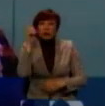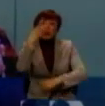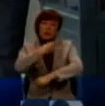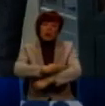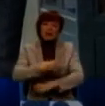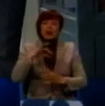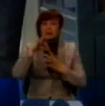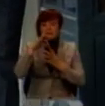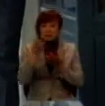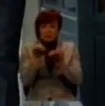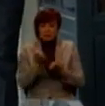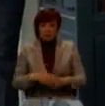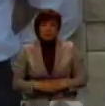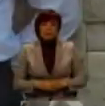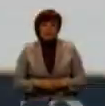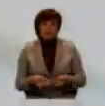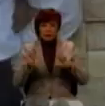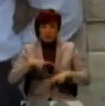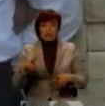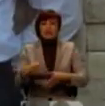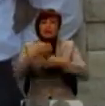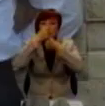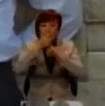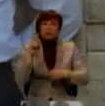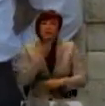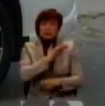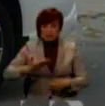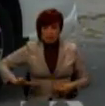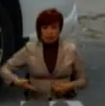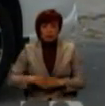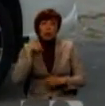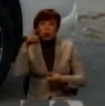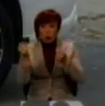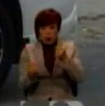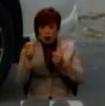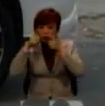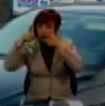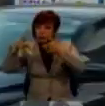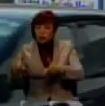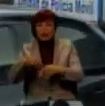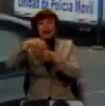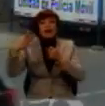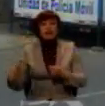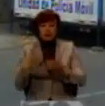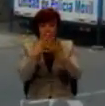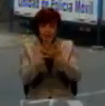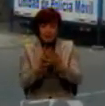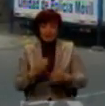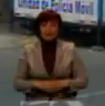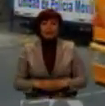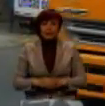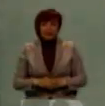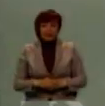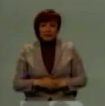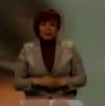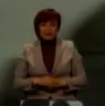entre semana. Y también mantiene la seguridad vicepresidencial. Hay un vehículo que custodia los exteriores de la cárcel 4 y al vicepresidente